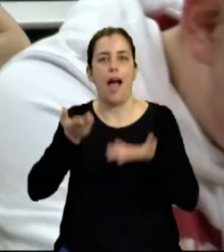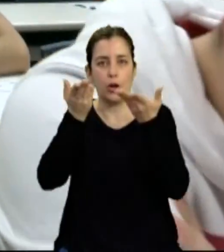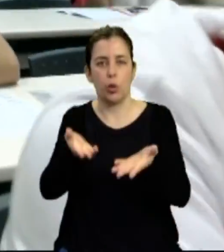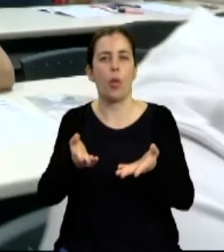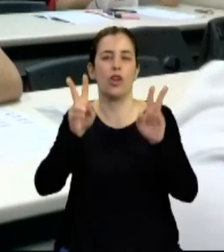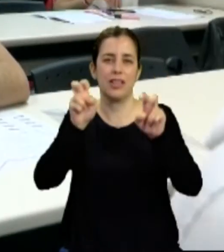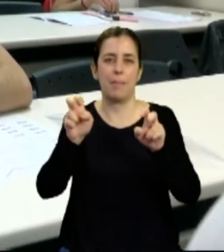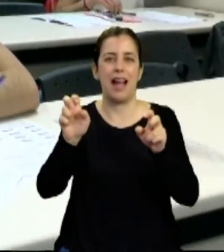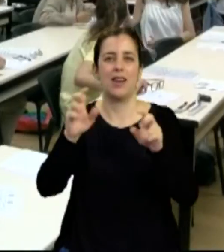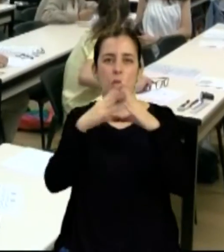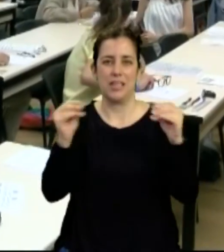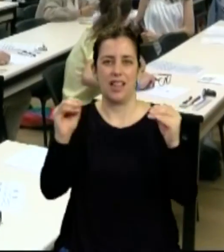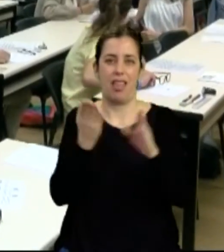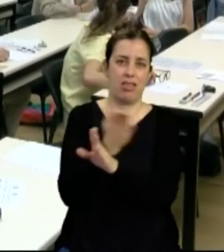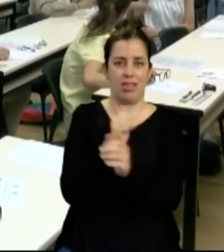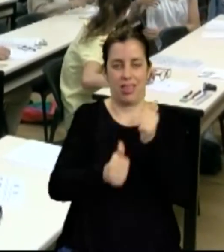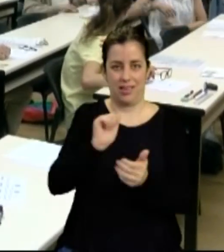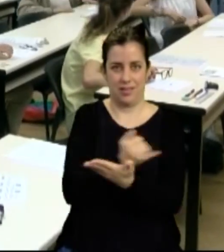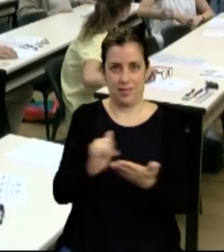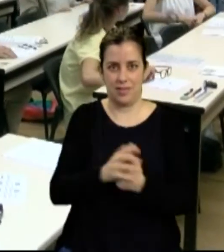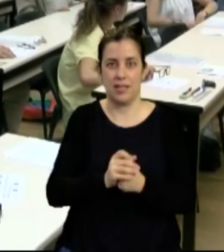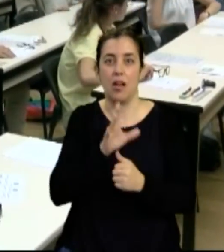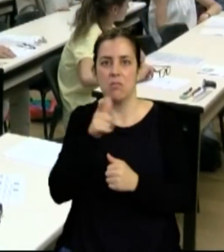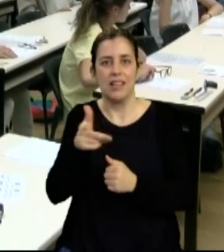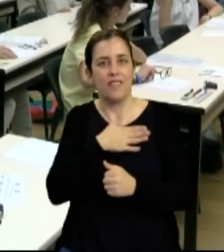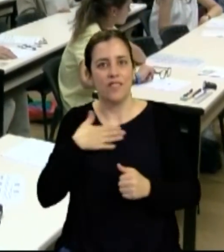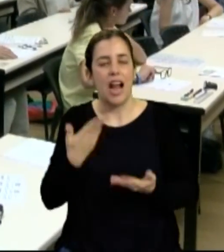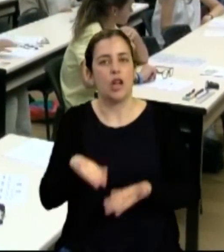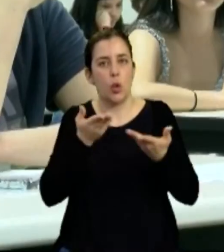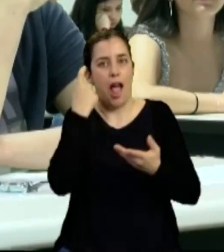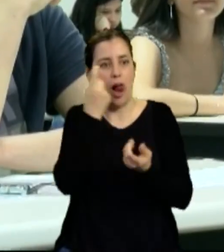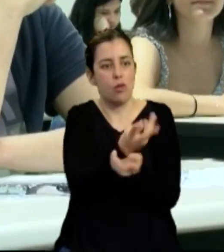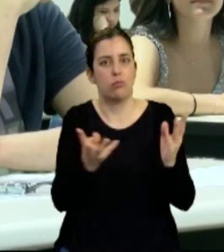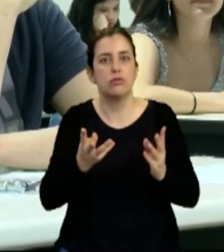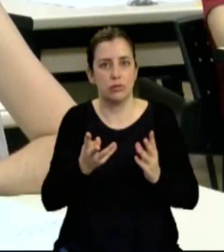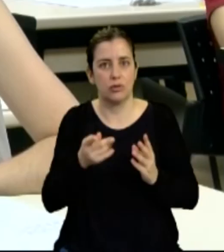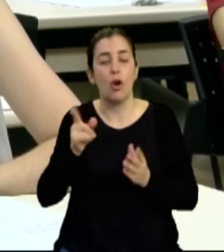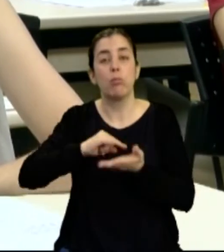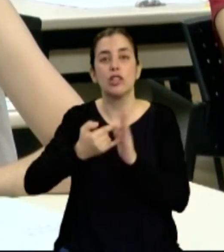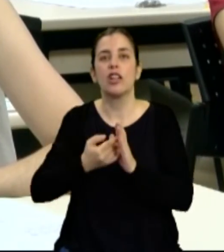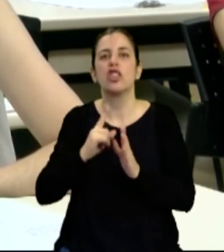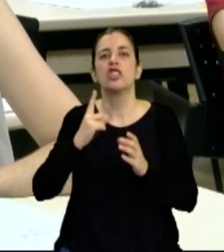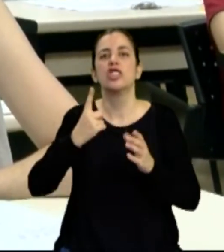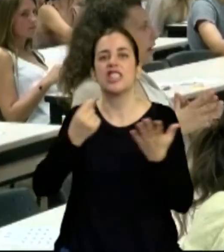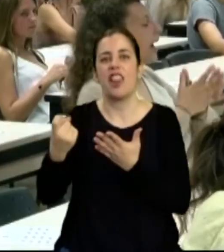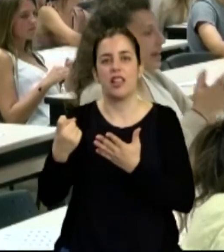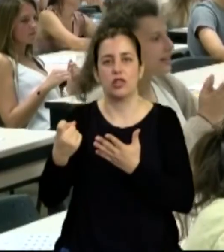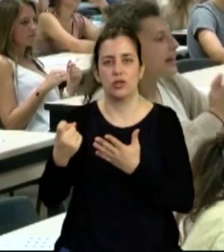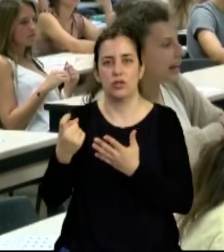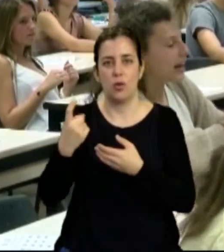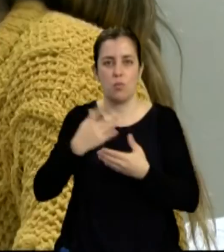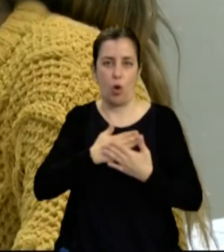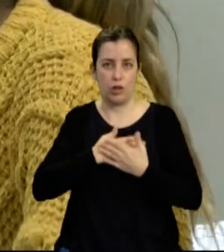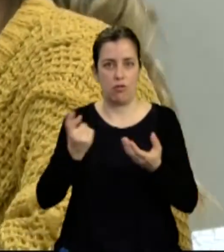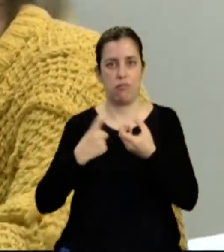durante la cuarentena a los alumnos que tenían que enfrentarse a la selectividad. Proyecto en el que se unieron más de 600 voluntarios. Con tan solo